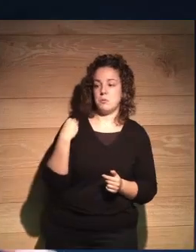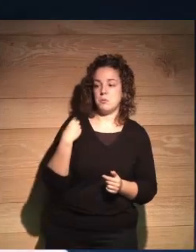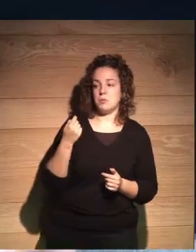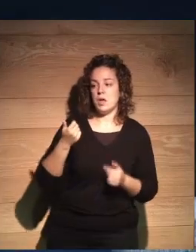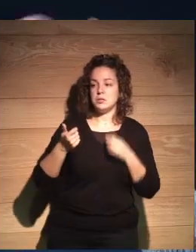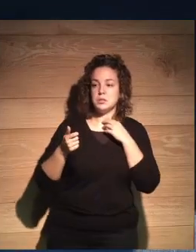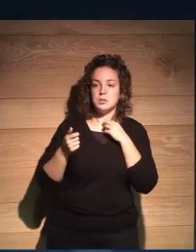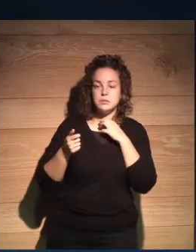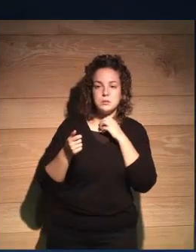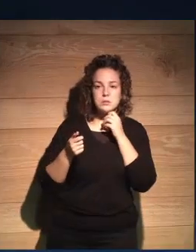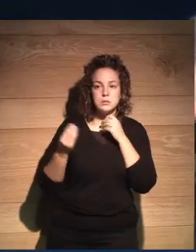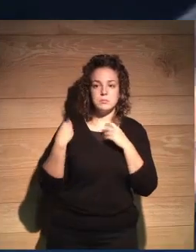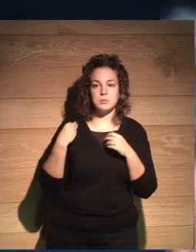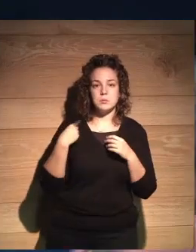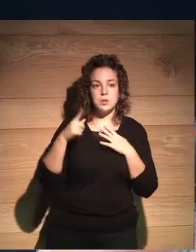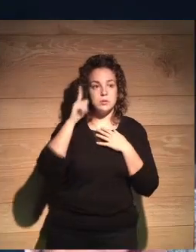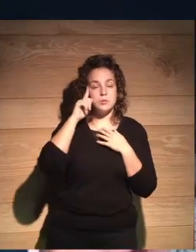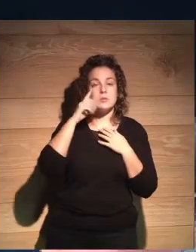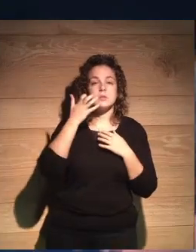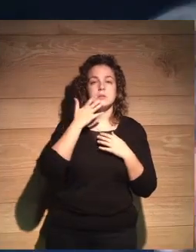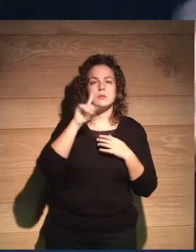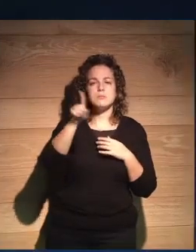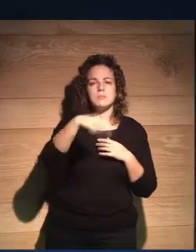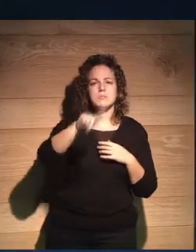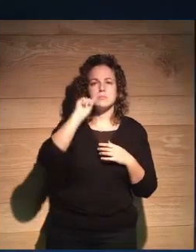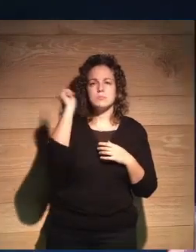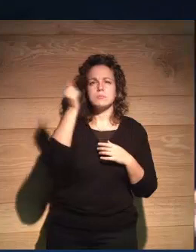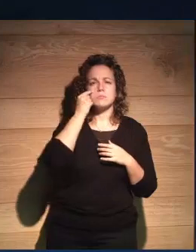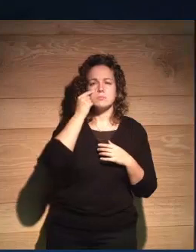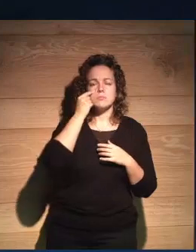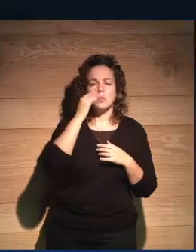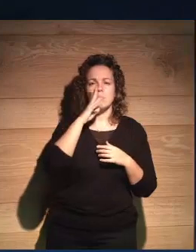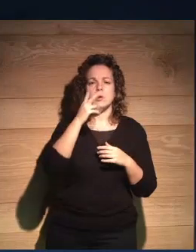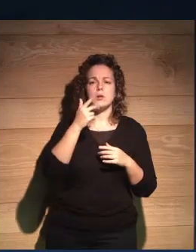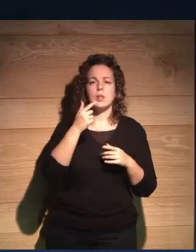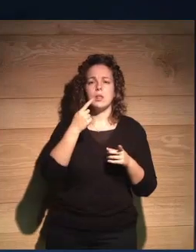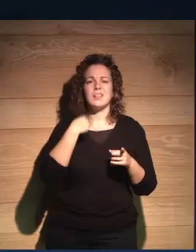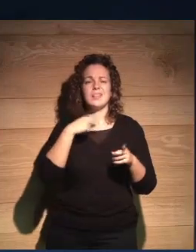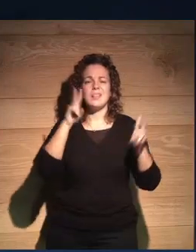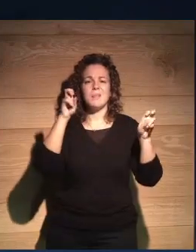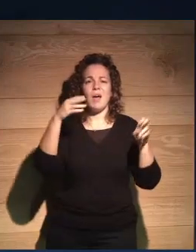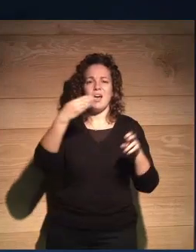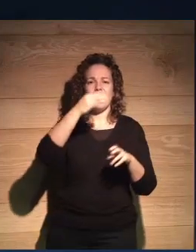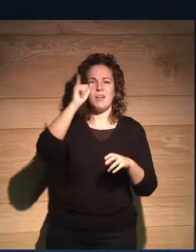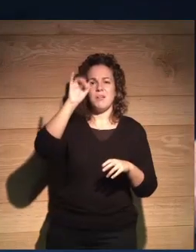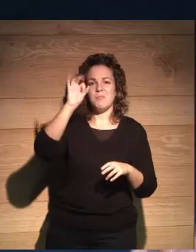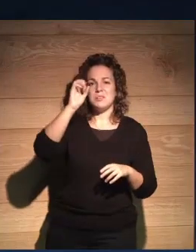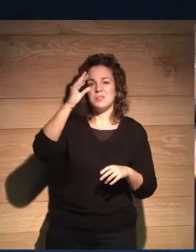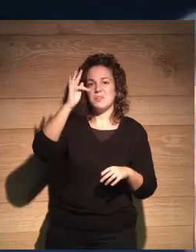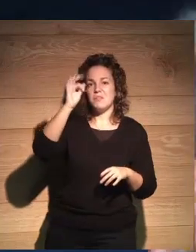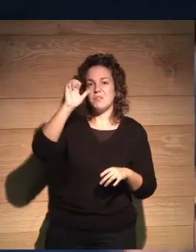el trapo y me está preguntando, no sé si han oído la polémica esta que hay ahora con el tema del bisfenol y todo esto, ¿no? Y que